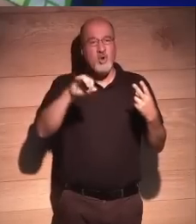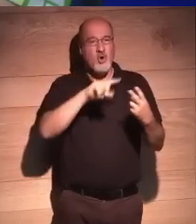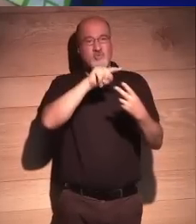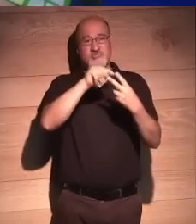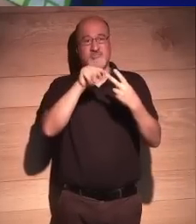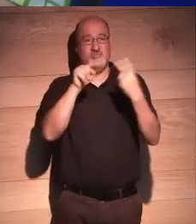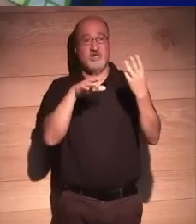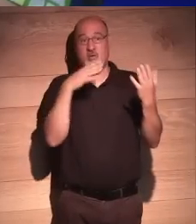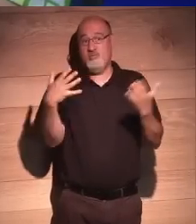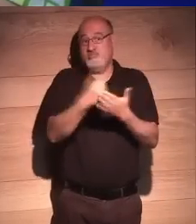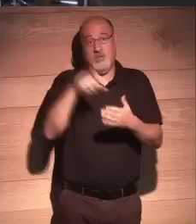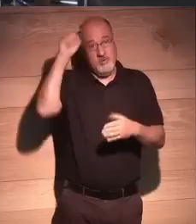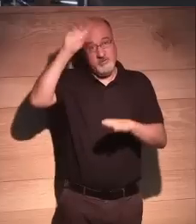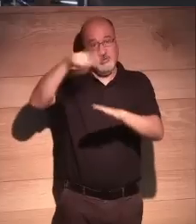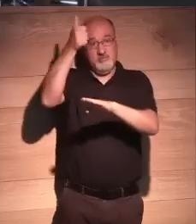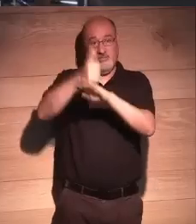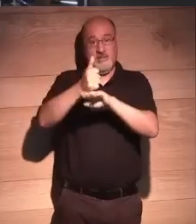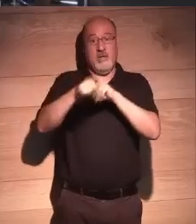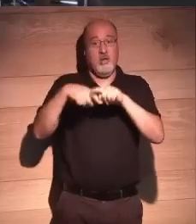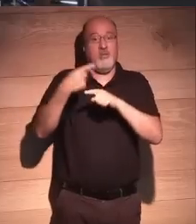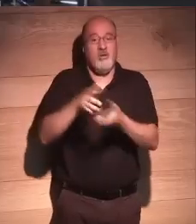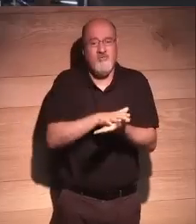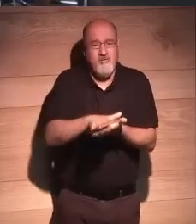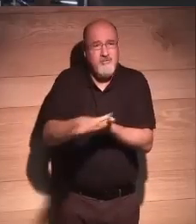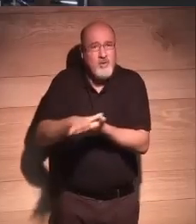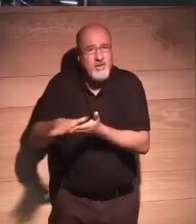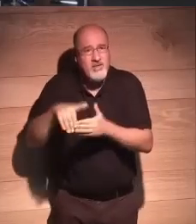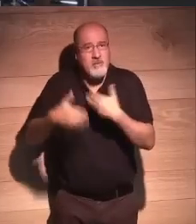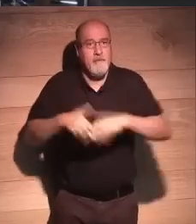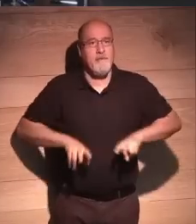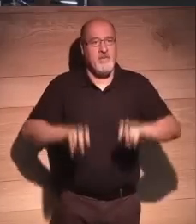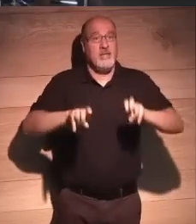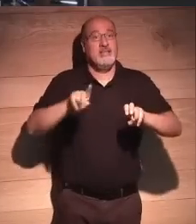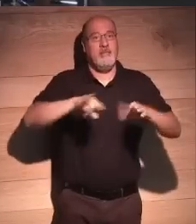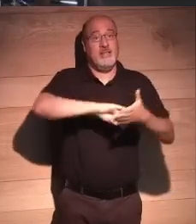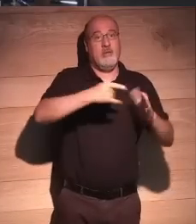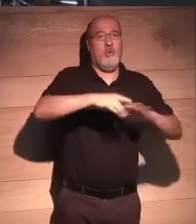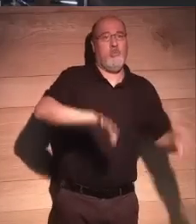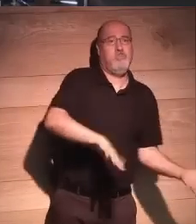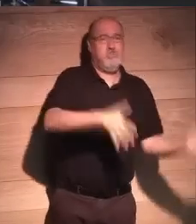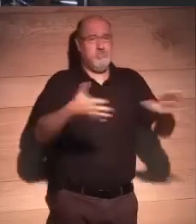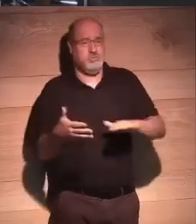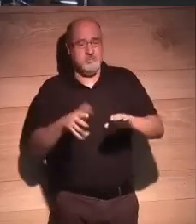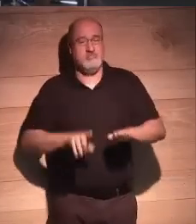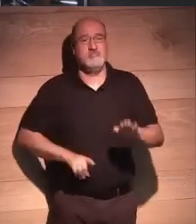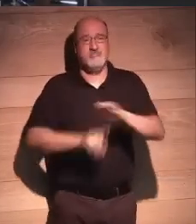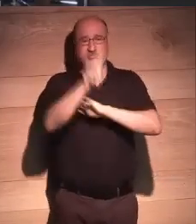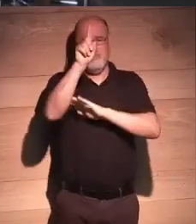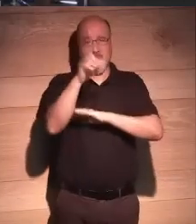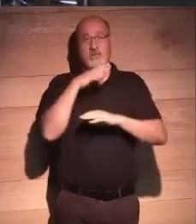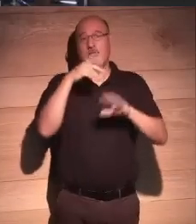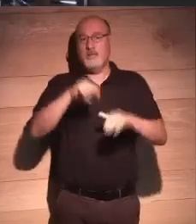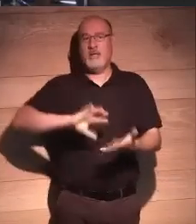sido maestros de todos. Empezó a modernizarse, la tecnología también cambió, eso cambió mucho la historia,